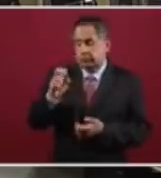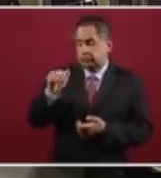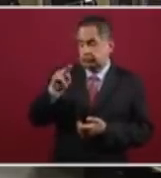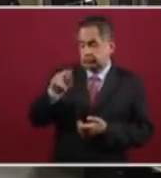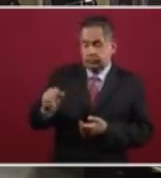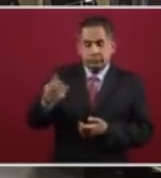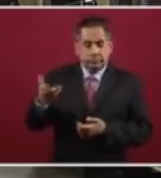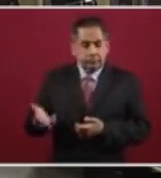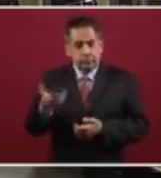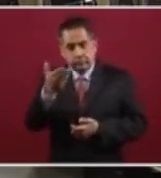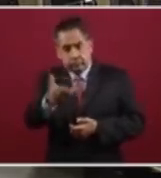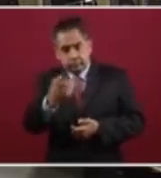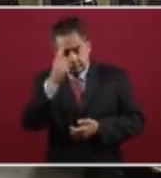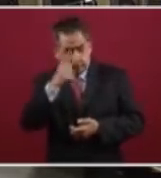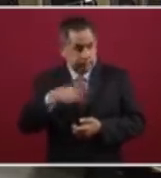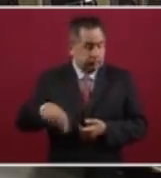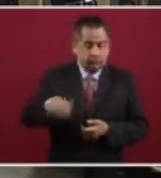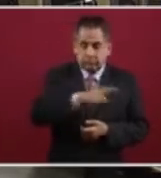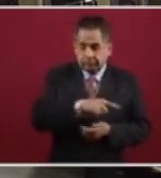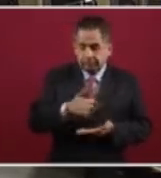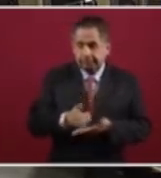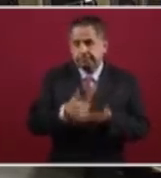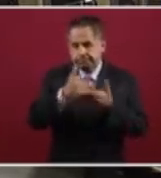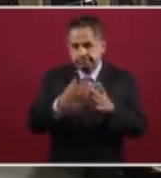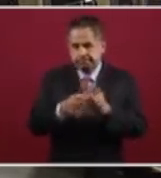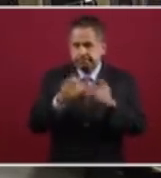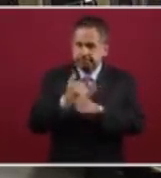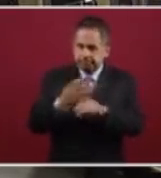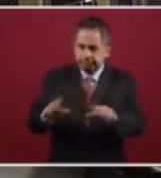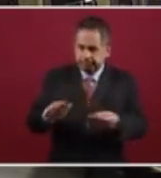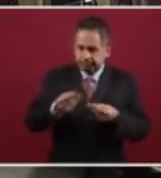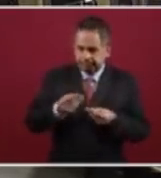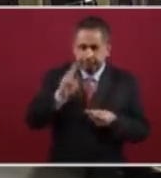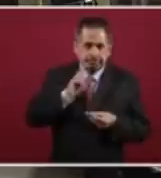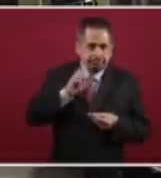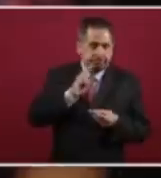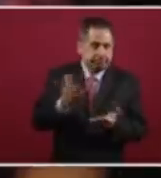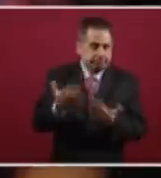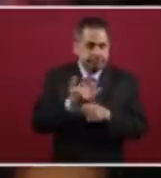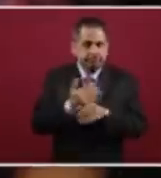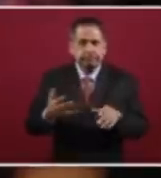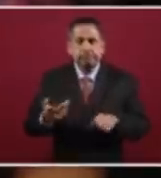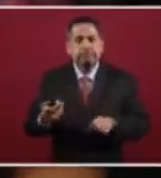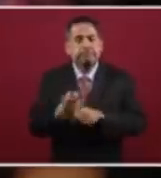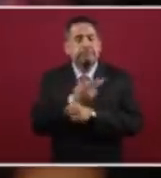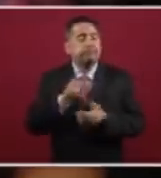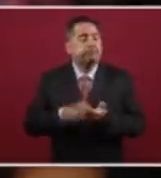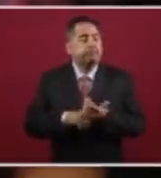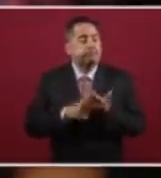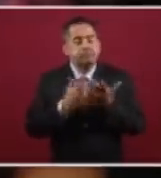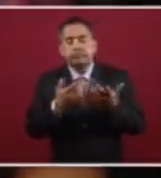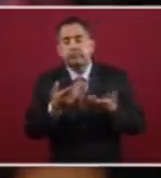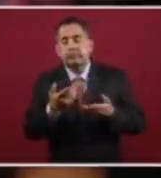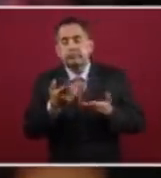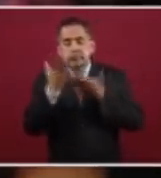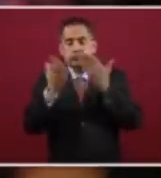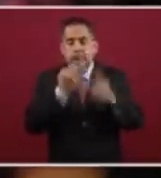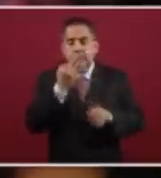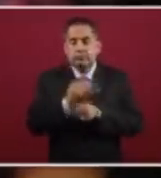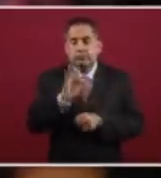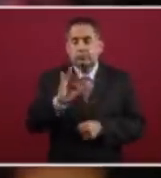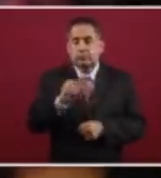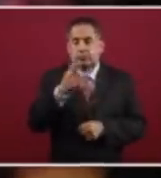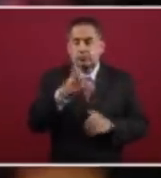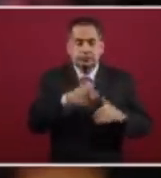general para que le ayude a informar, si es que tiene informes, sobre el paradero de los estudiantes desaparecidos de